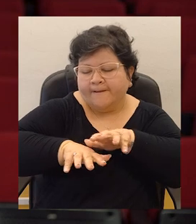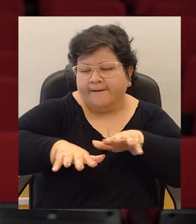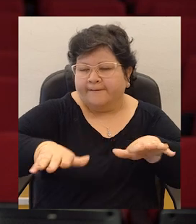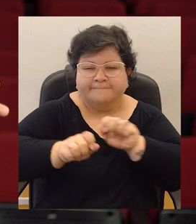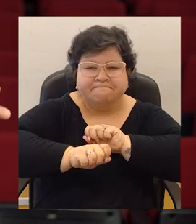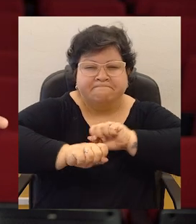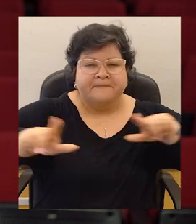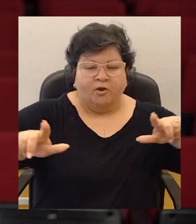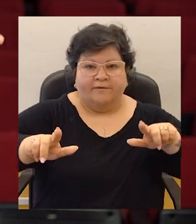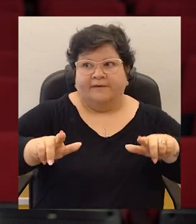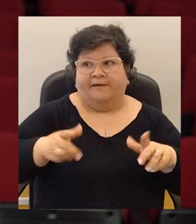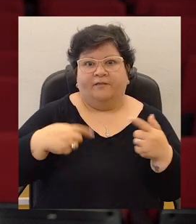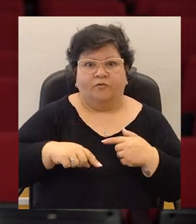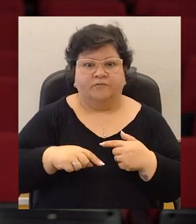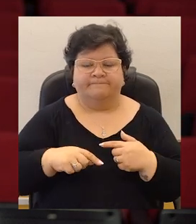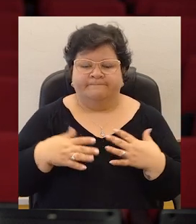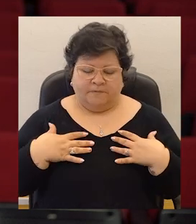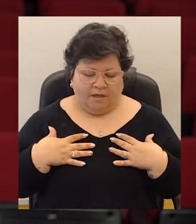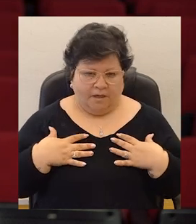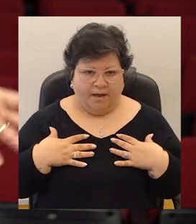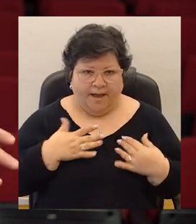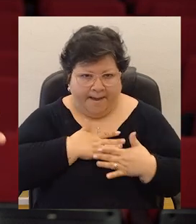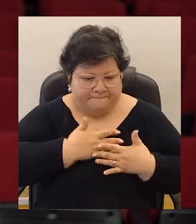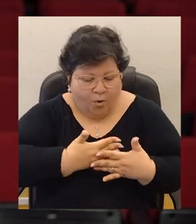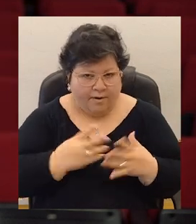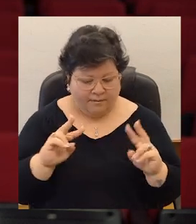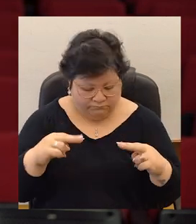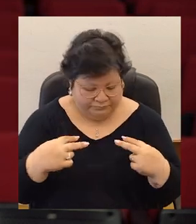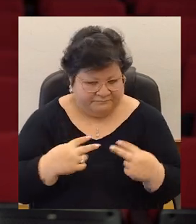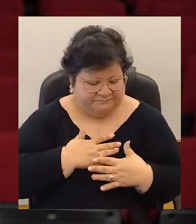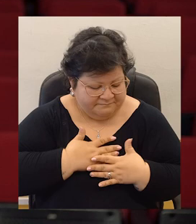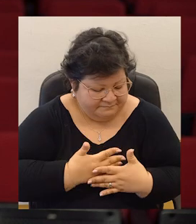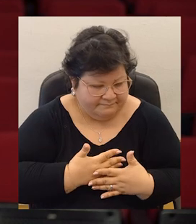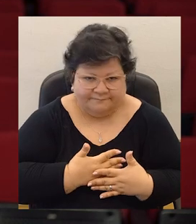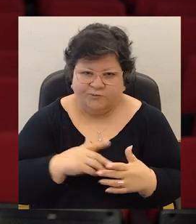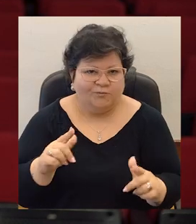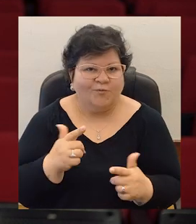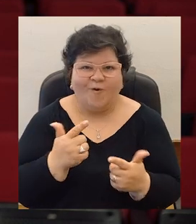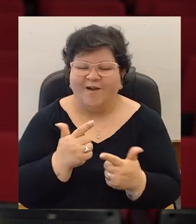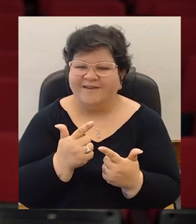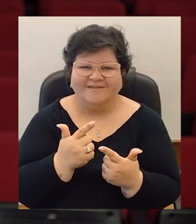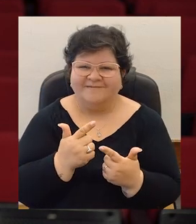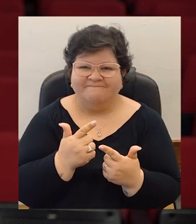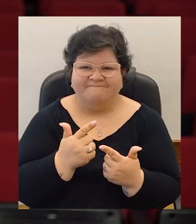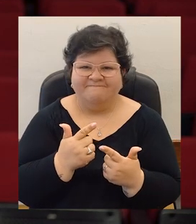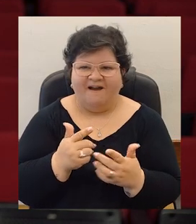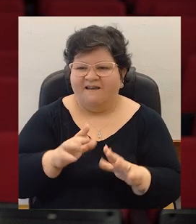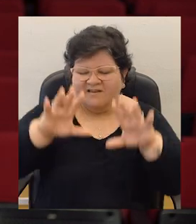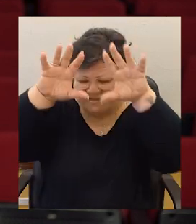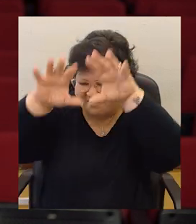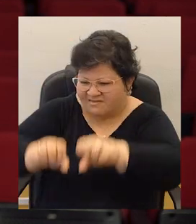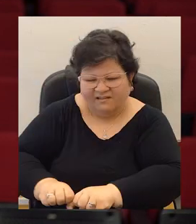de una baja autoestima o una propensión a la baja autoestima para terminar de destrozar una persona y que se